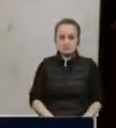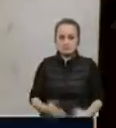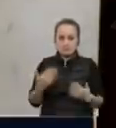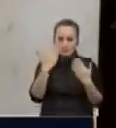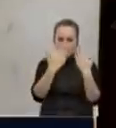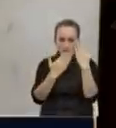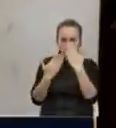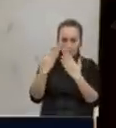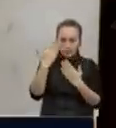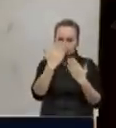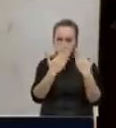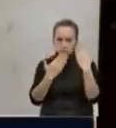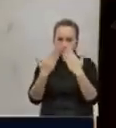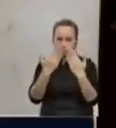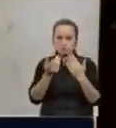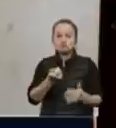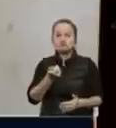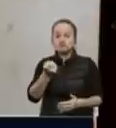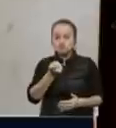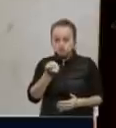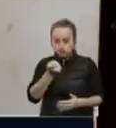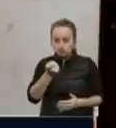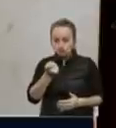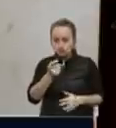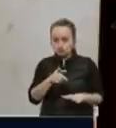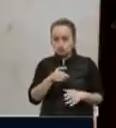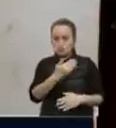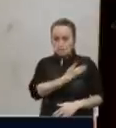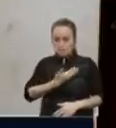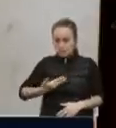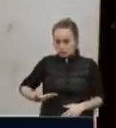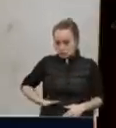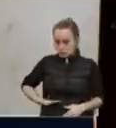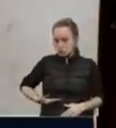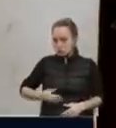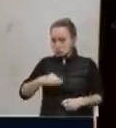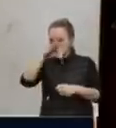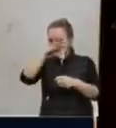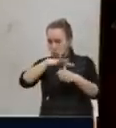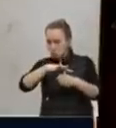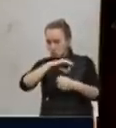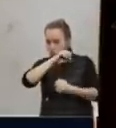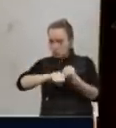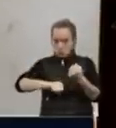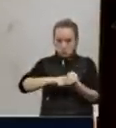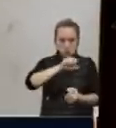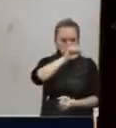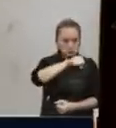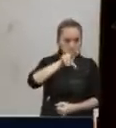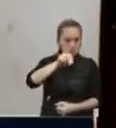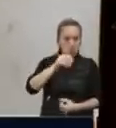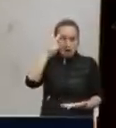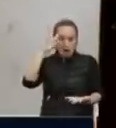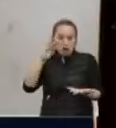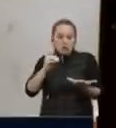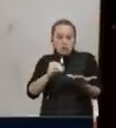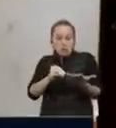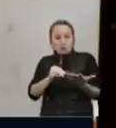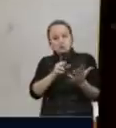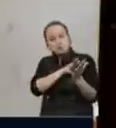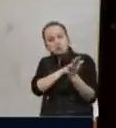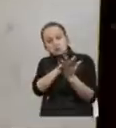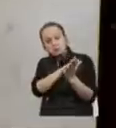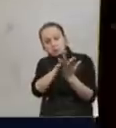Estudio que debe ser muy pronto sometido a la consideración del presidente y que después, de acuerdo con esas conclusiones,